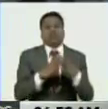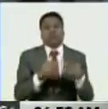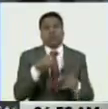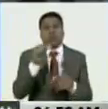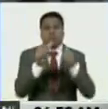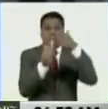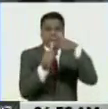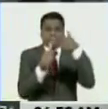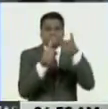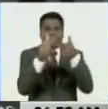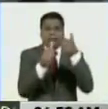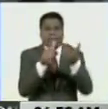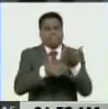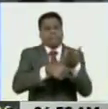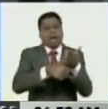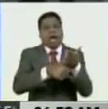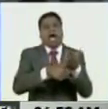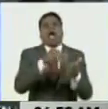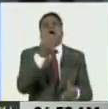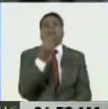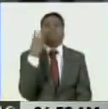proceso de renovación, y